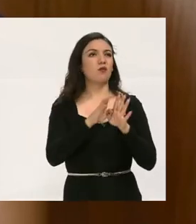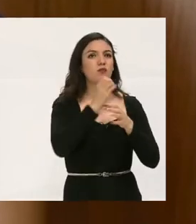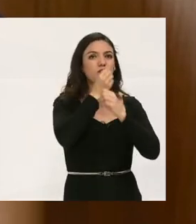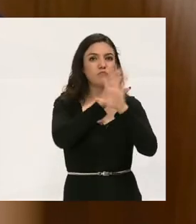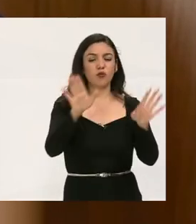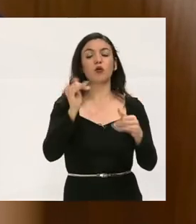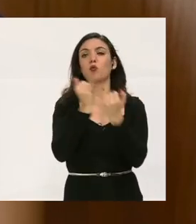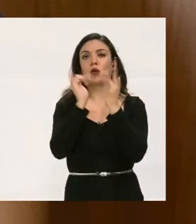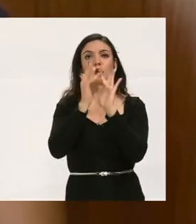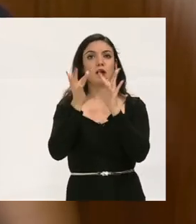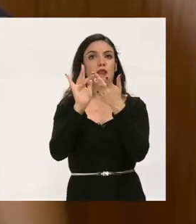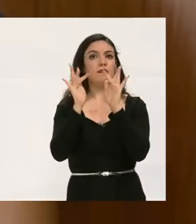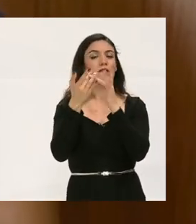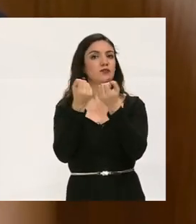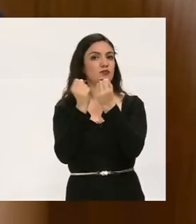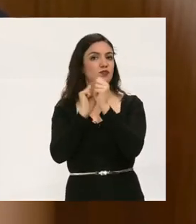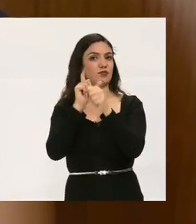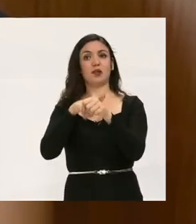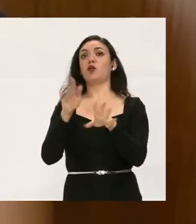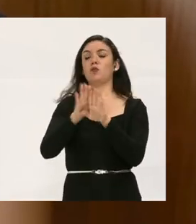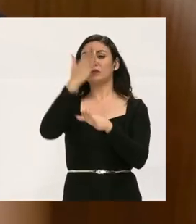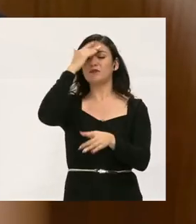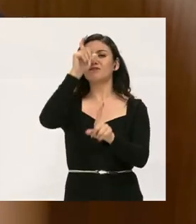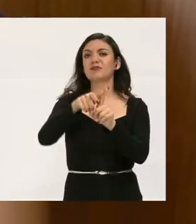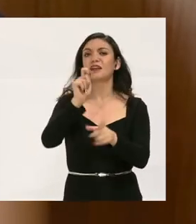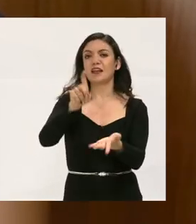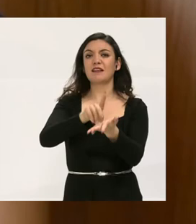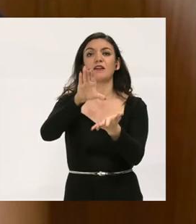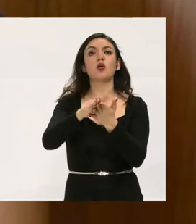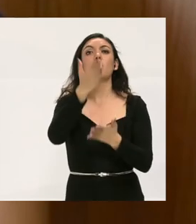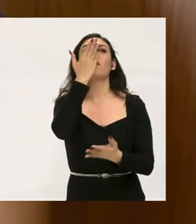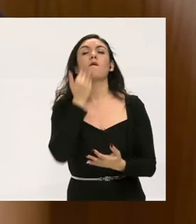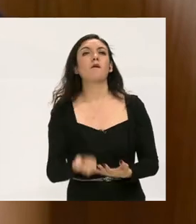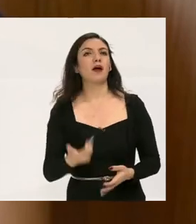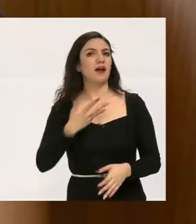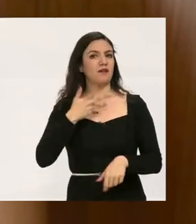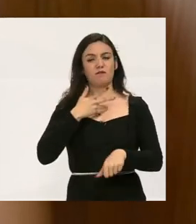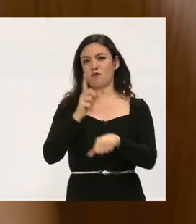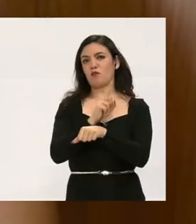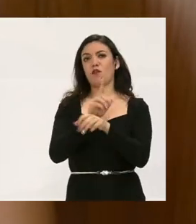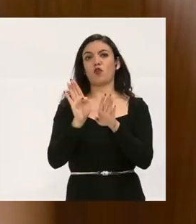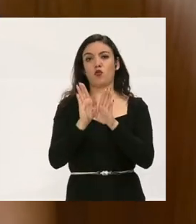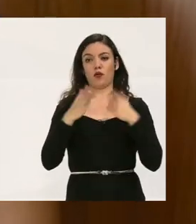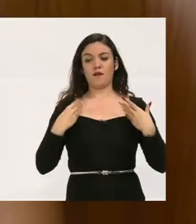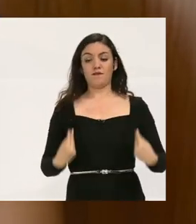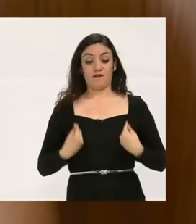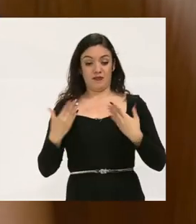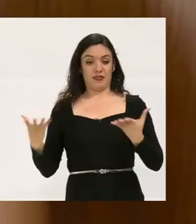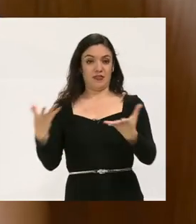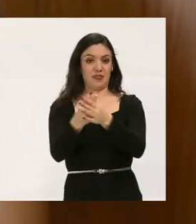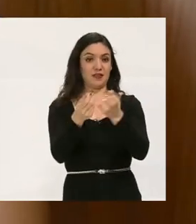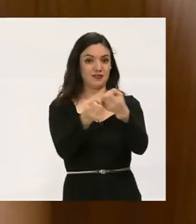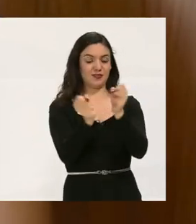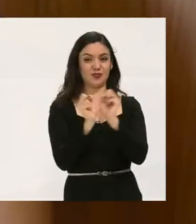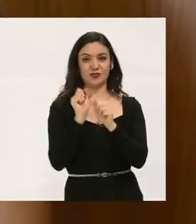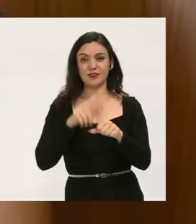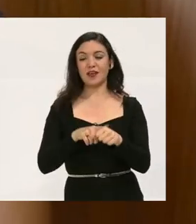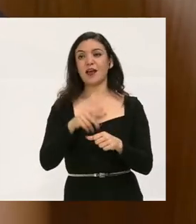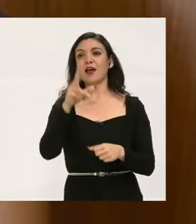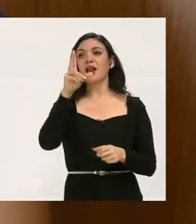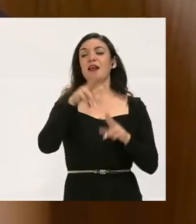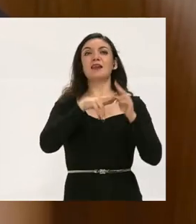las redes de socio redes sociales social saber que la discapacidad no tiene nada que ver con la condición social